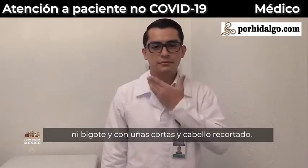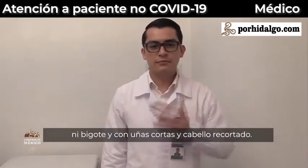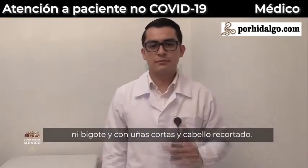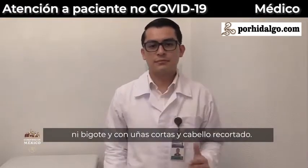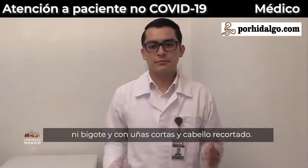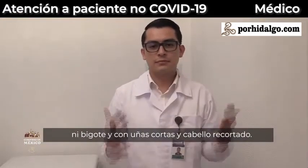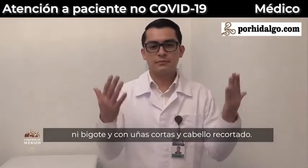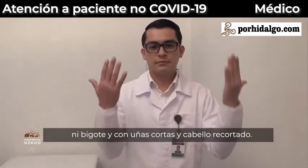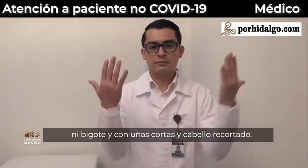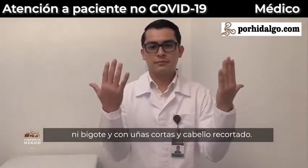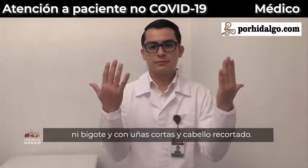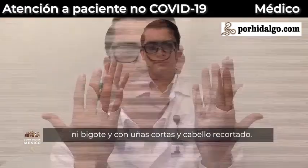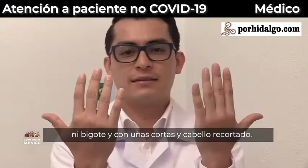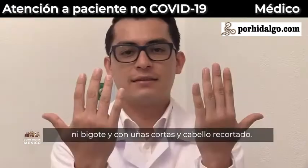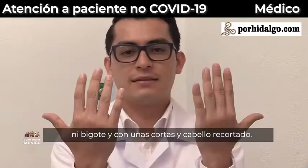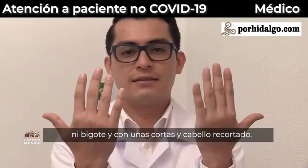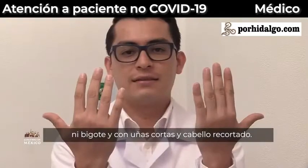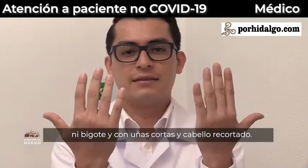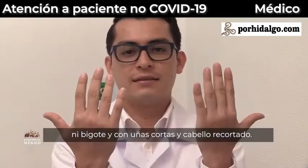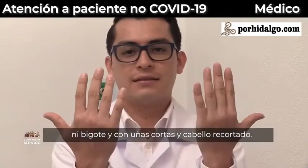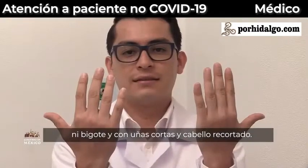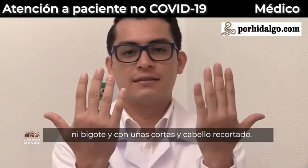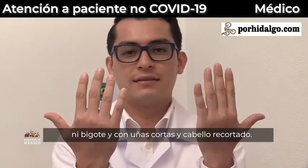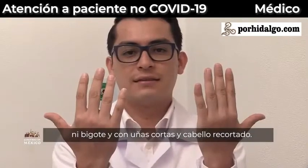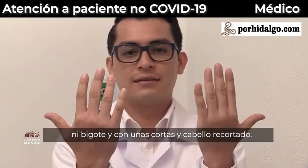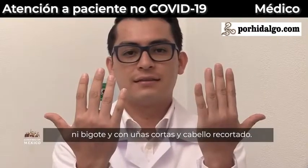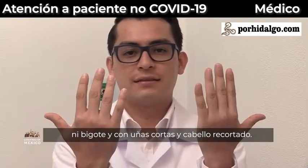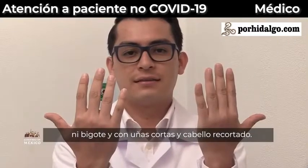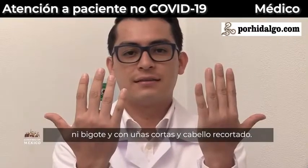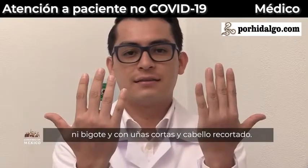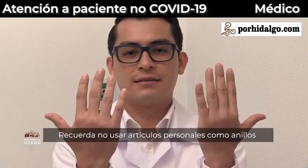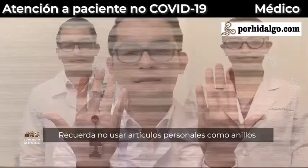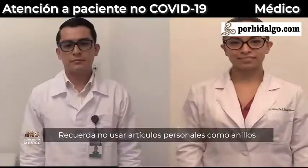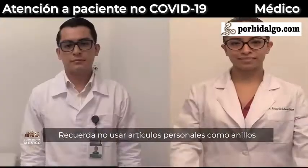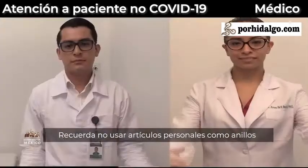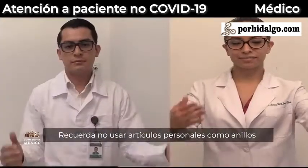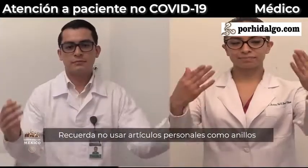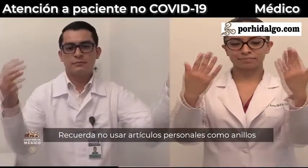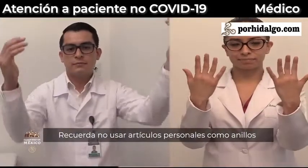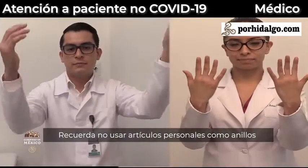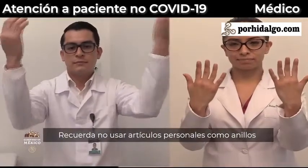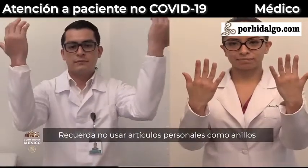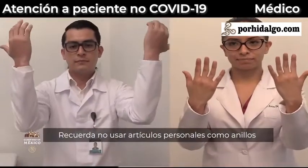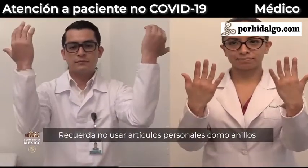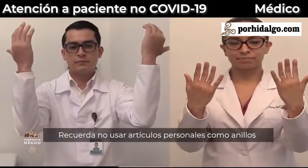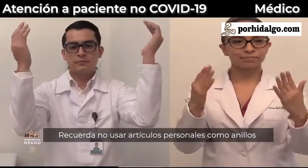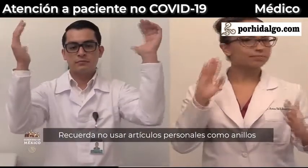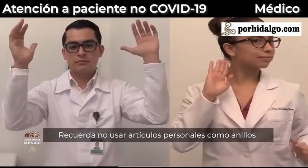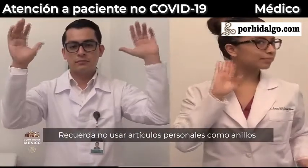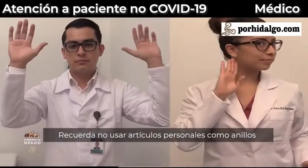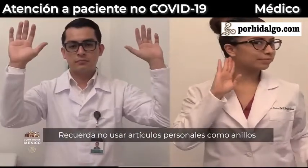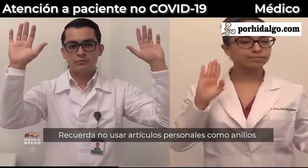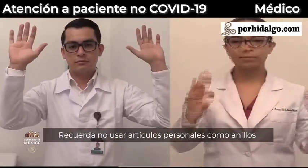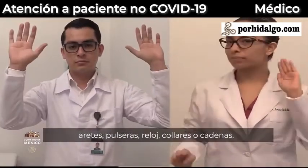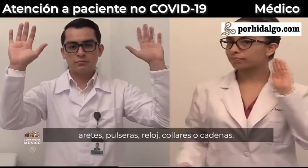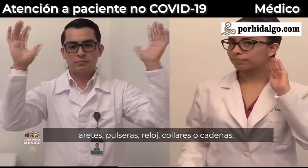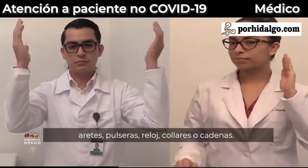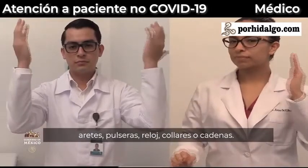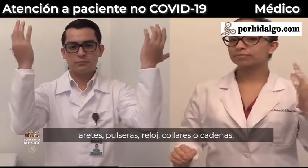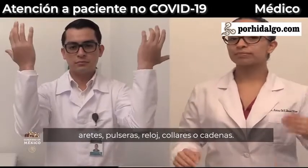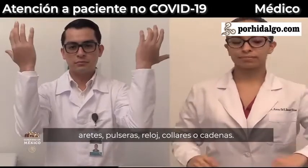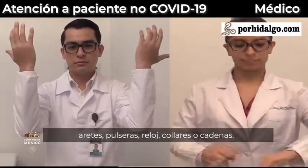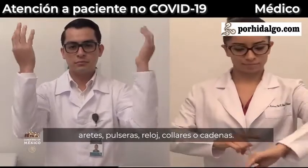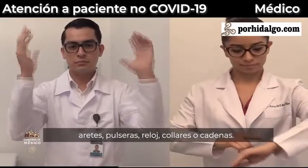bigote y con uñas cortas y cabello recortado. Recuerda no usar artículos personales como anillos,